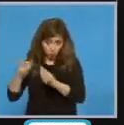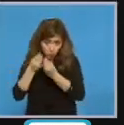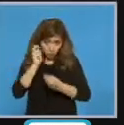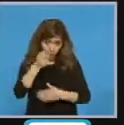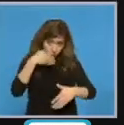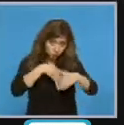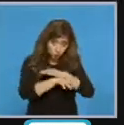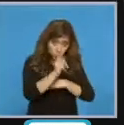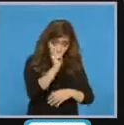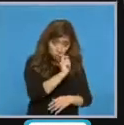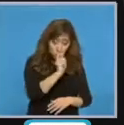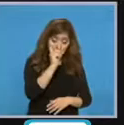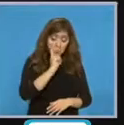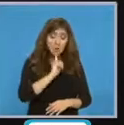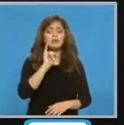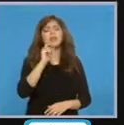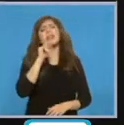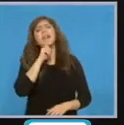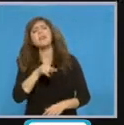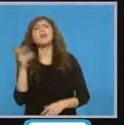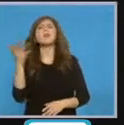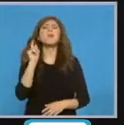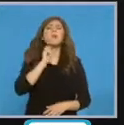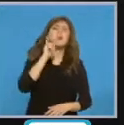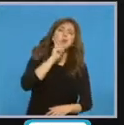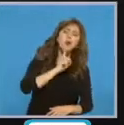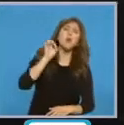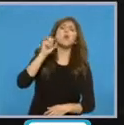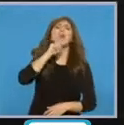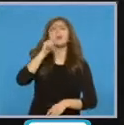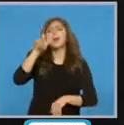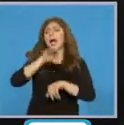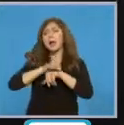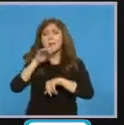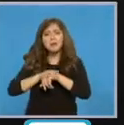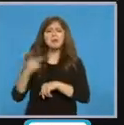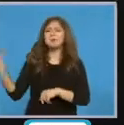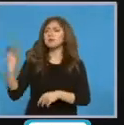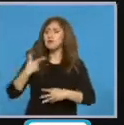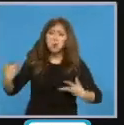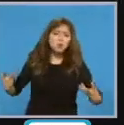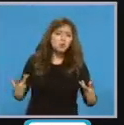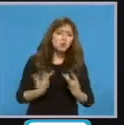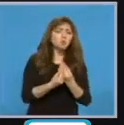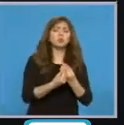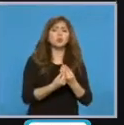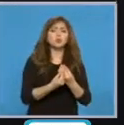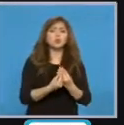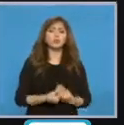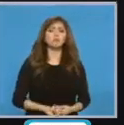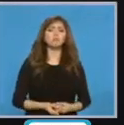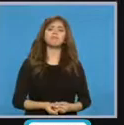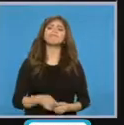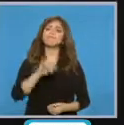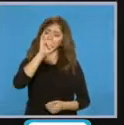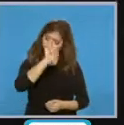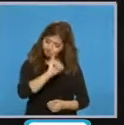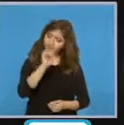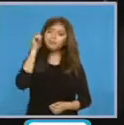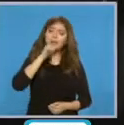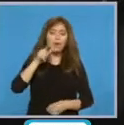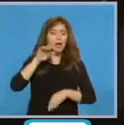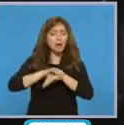novia o con la amiga, porque pues todavía era todo más sano, ¿verdad? Más sin compromisos, amigos sin compromisos, ¿no? Efectivamente, había